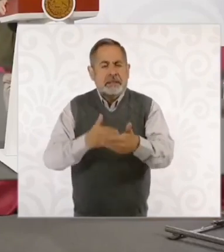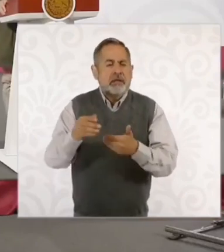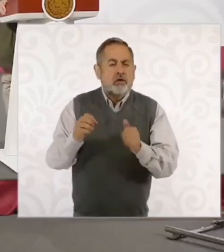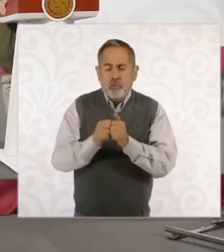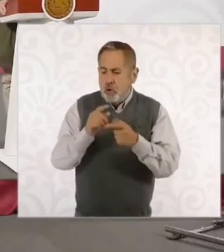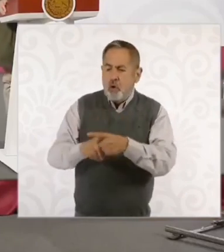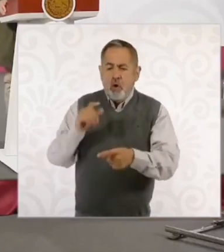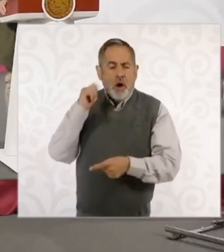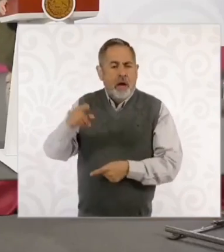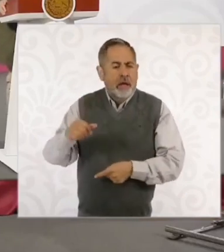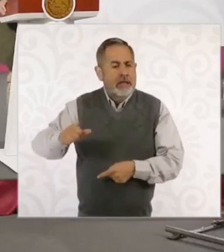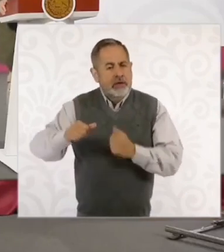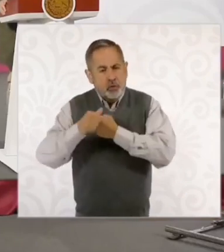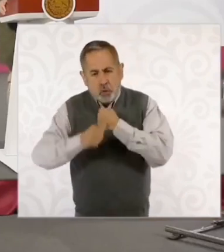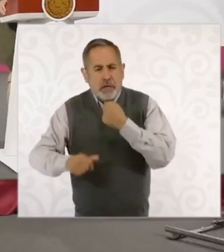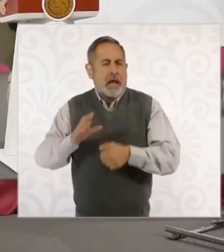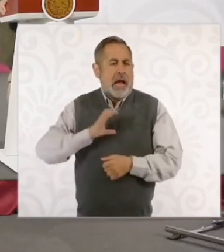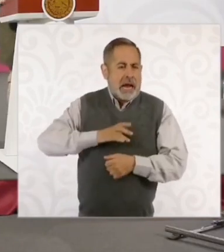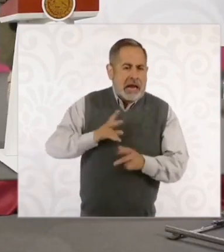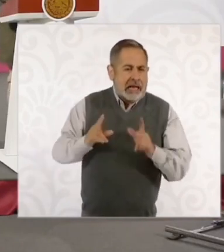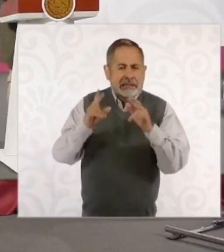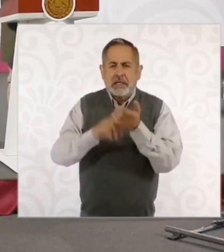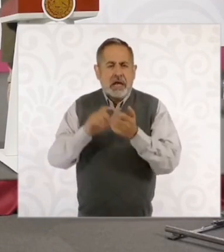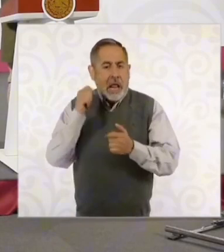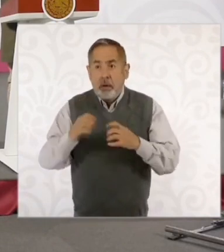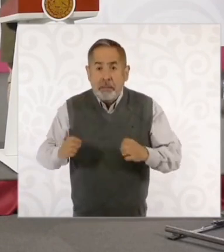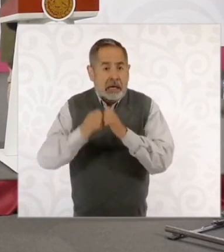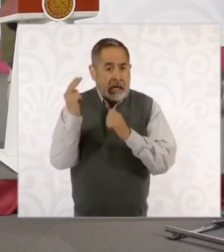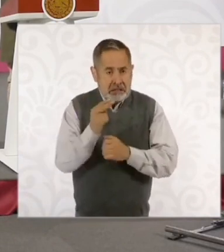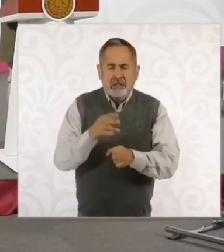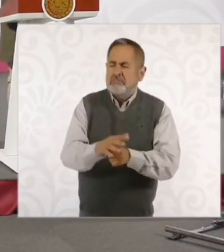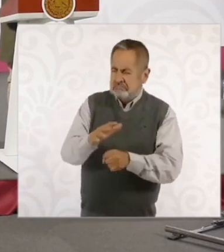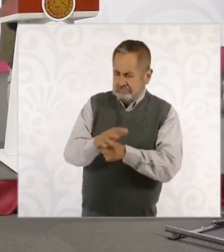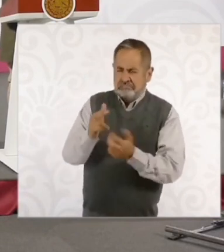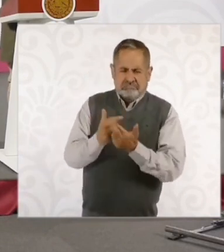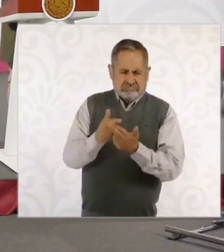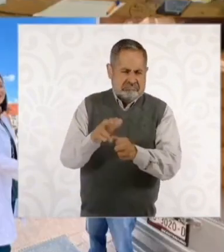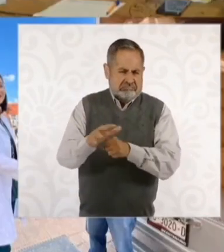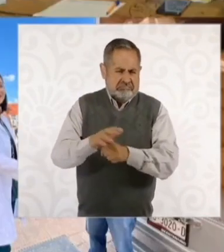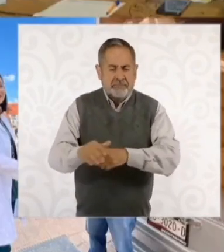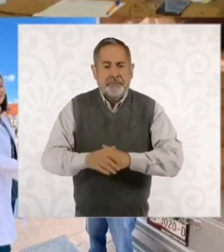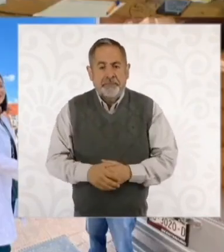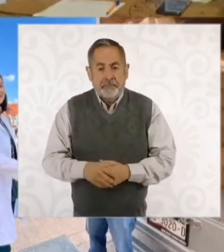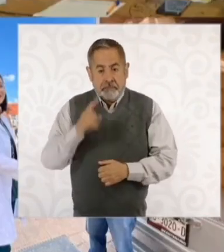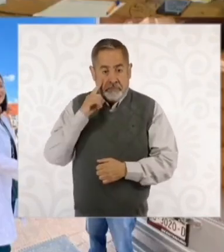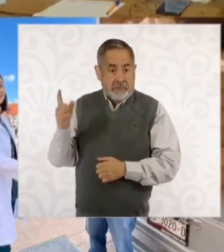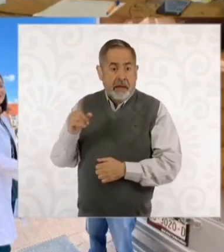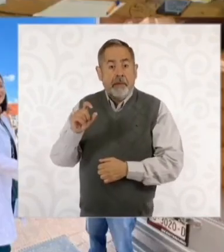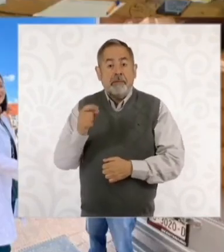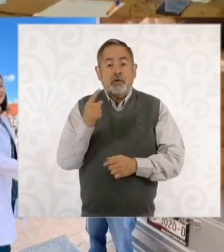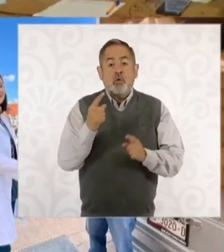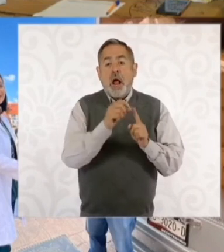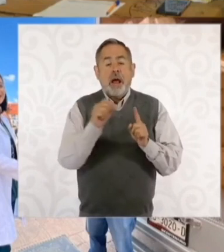y oncología. Siguiente, por favor. Para esta tercera entrega, del 21 al 23, realizamos